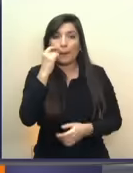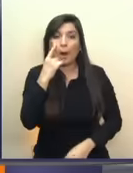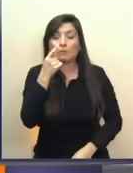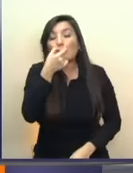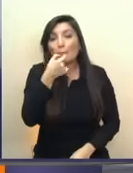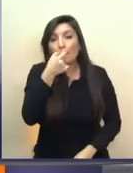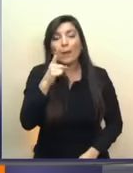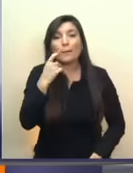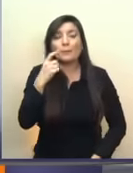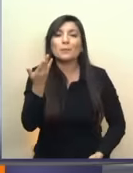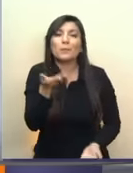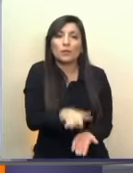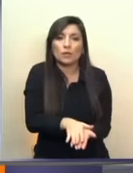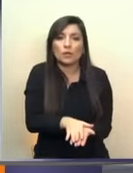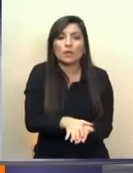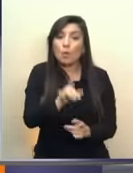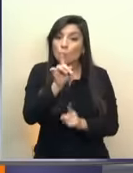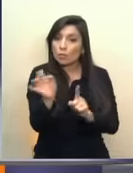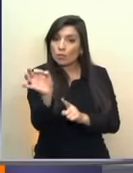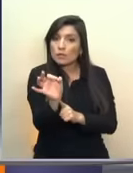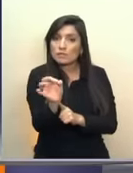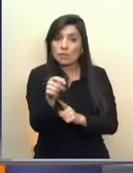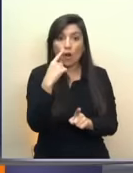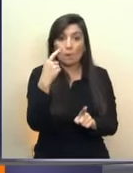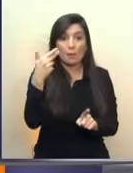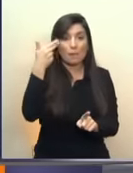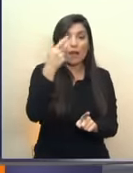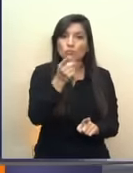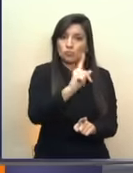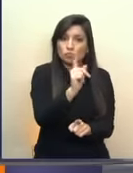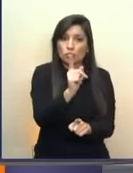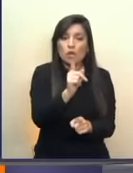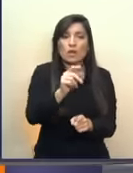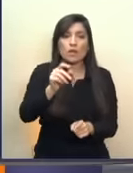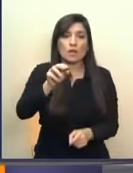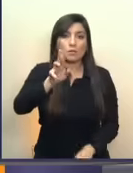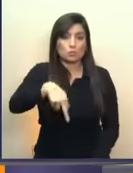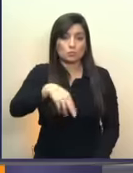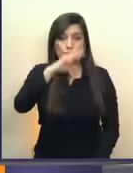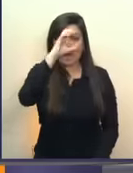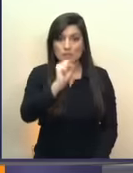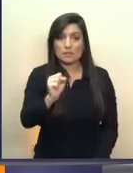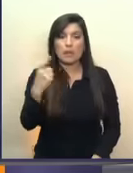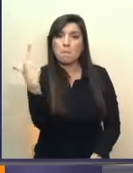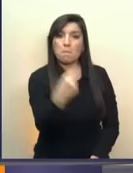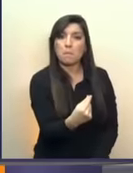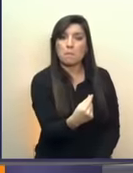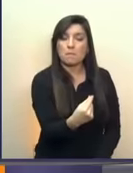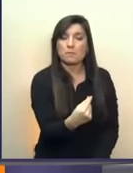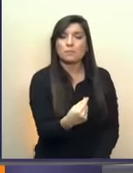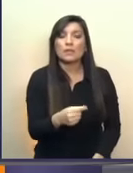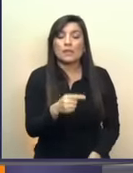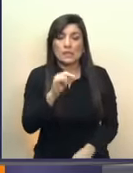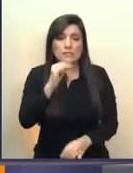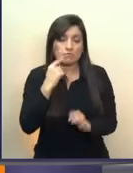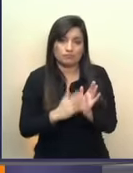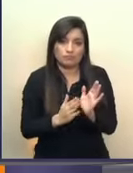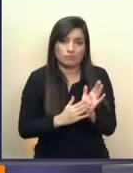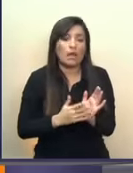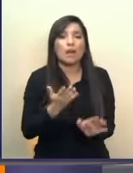Führer no se habría quitado la vida, sino que habría escapado al sur de Argentina. Lo que sí se ha comprobado es que en Bariloche